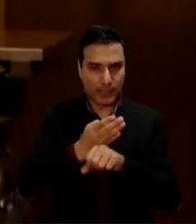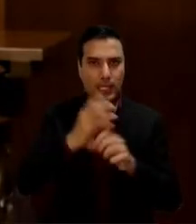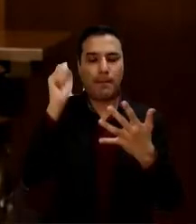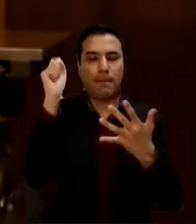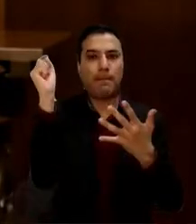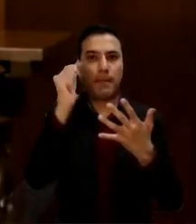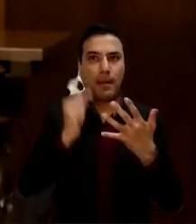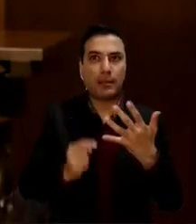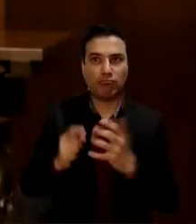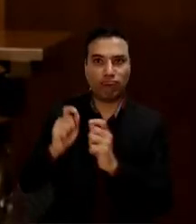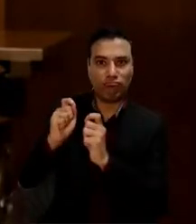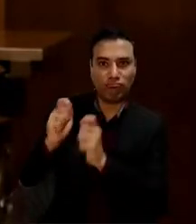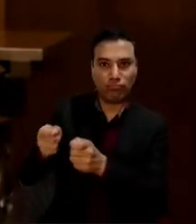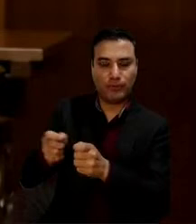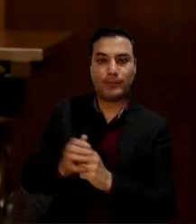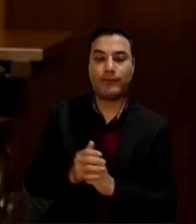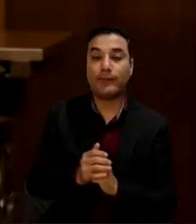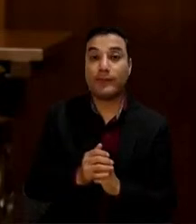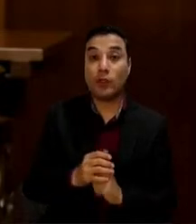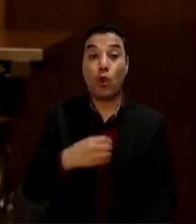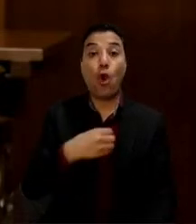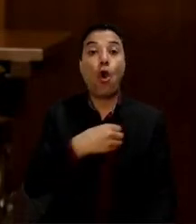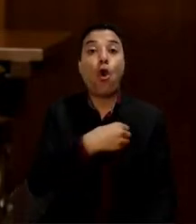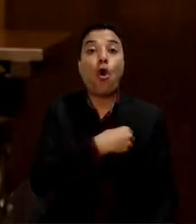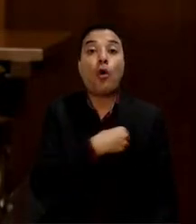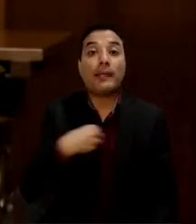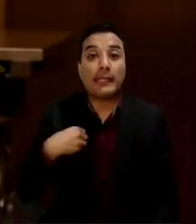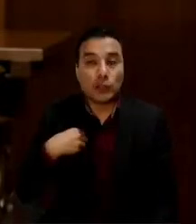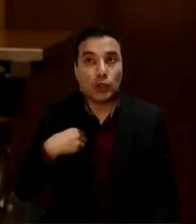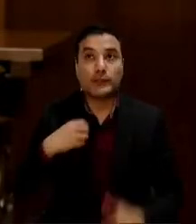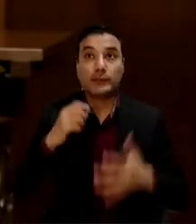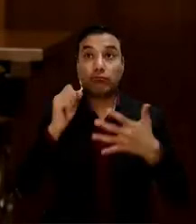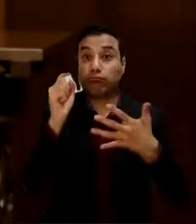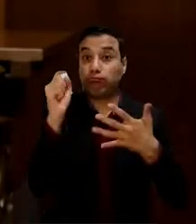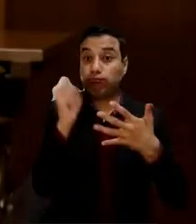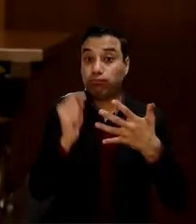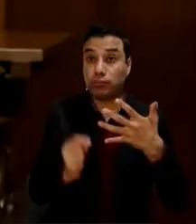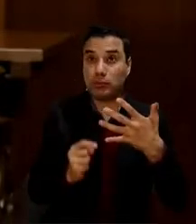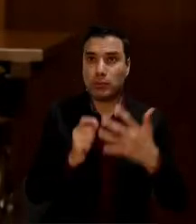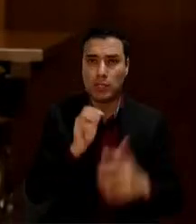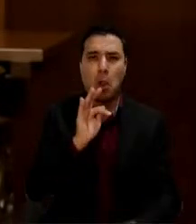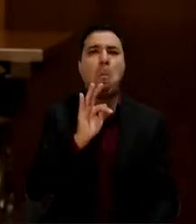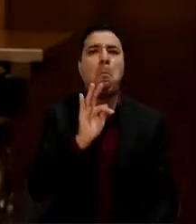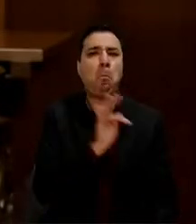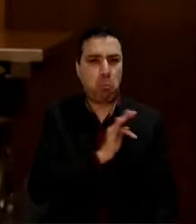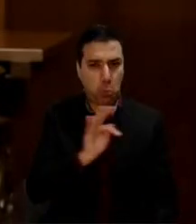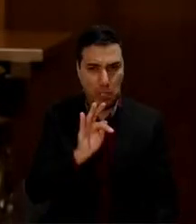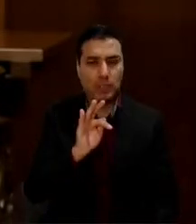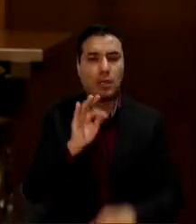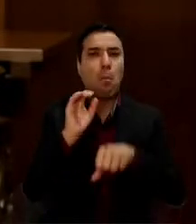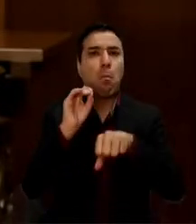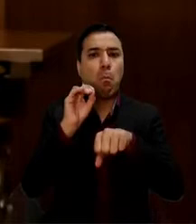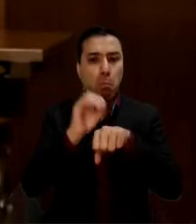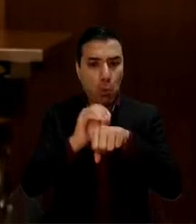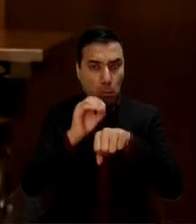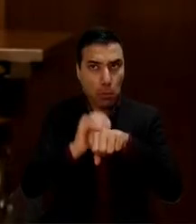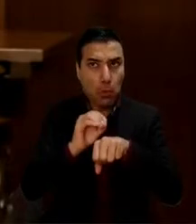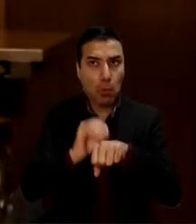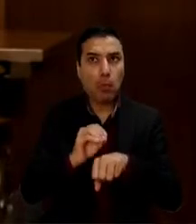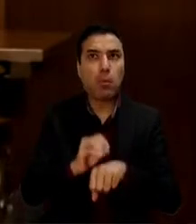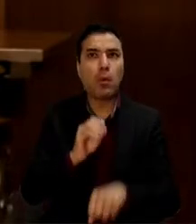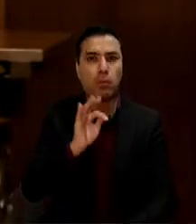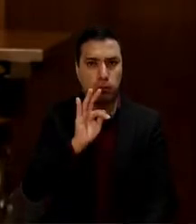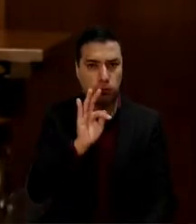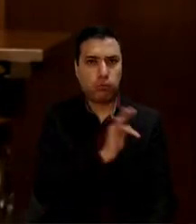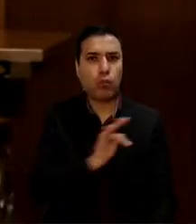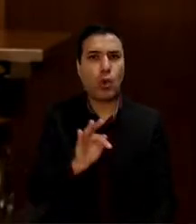por supuesto que las obligaciones o facultades se pueden incrementar conforme a lo establecido en los